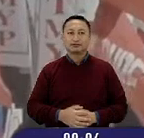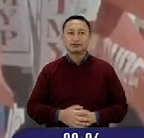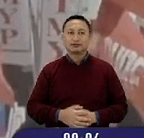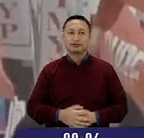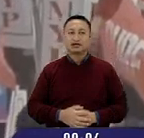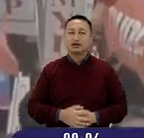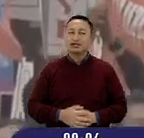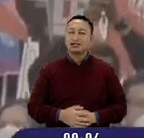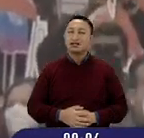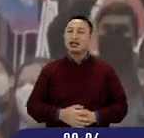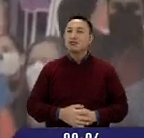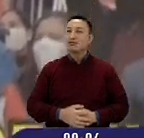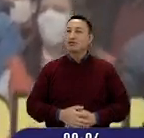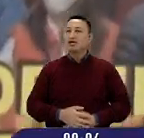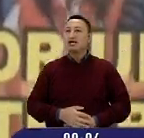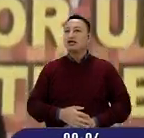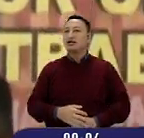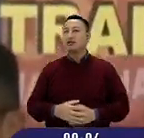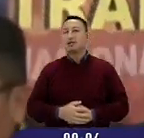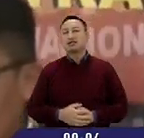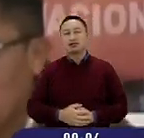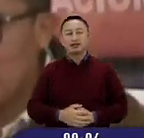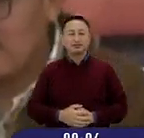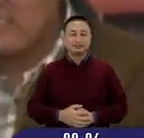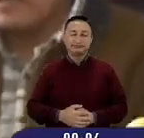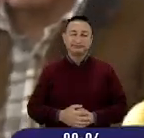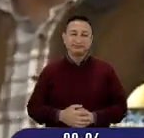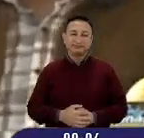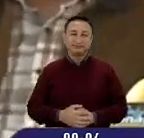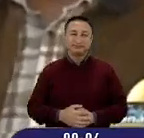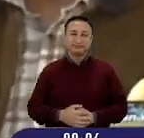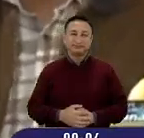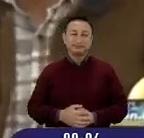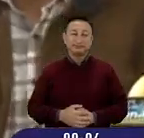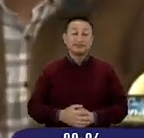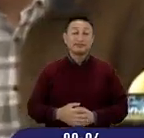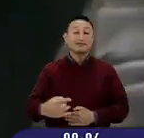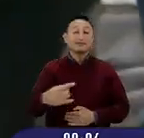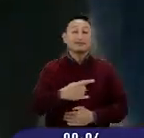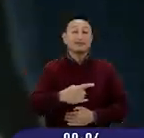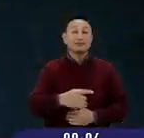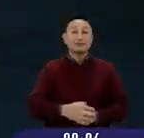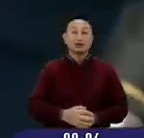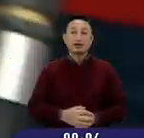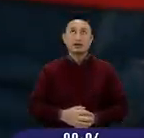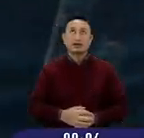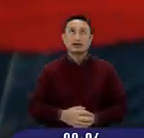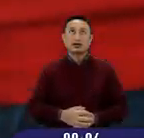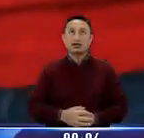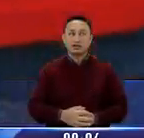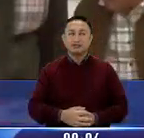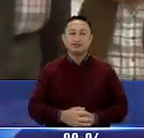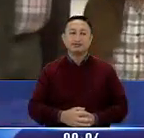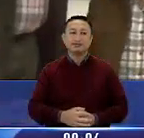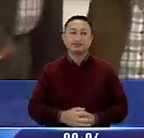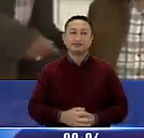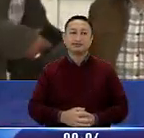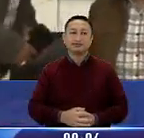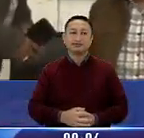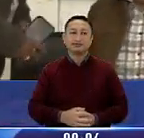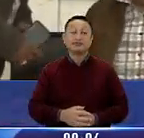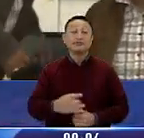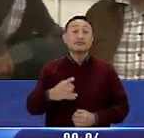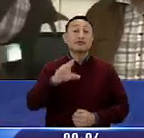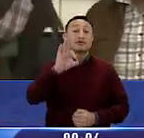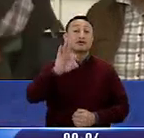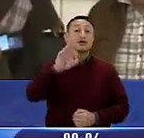La revisión del precio de las gasolinas Extra y Ecopaís que se extienda a la comercialización del diésel, específicamente en ciertas áreas, es lo que demanda el